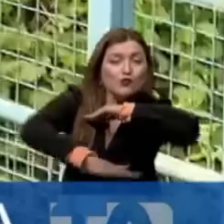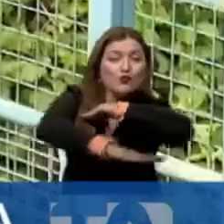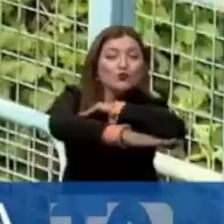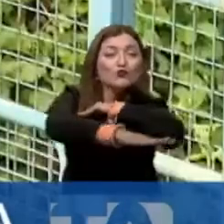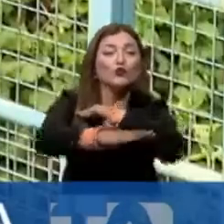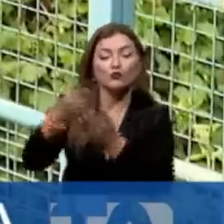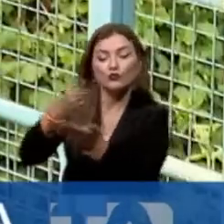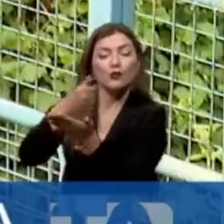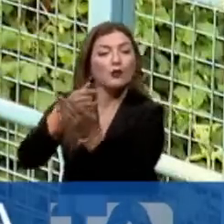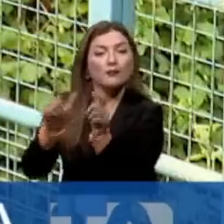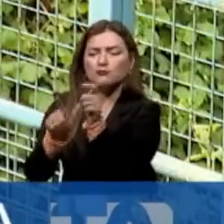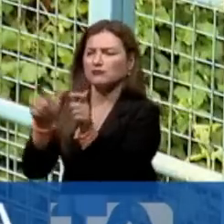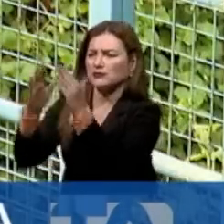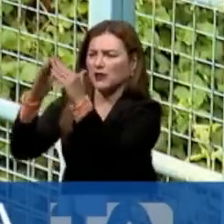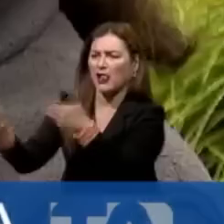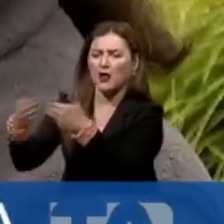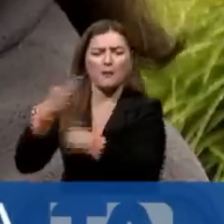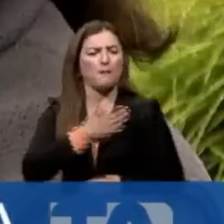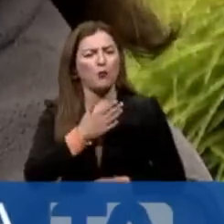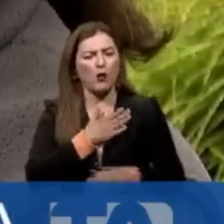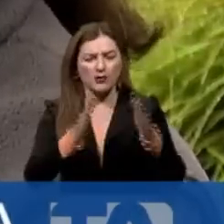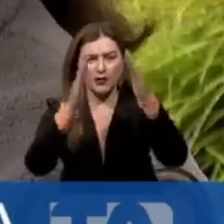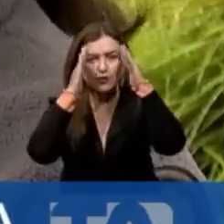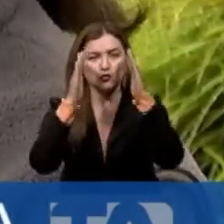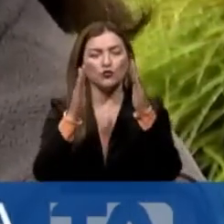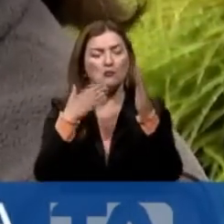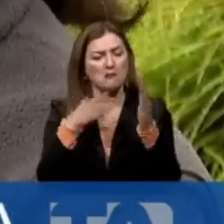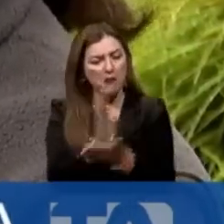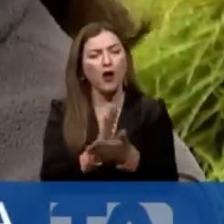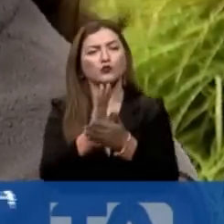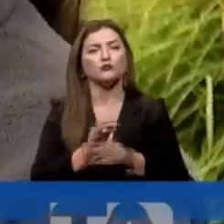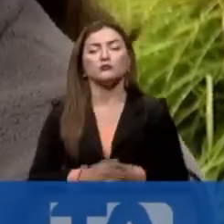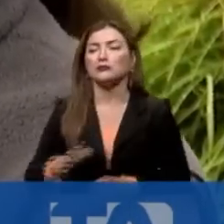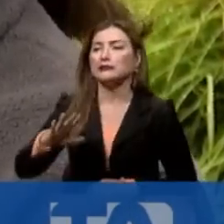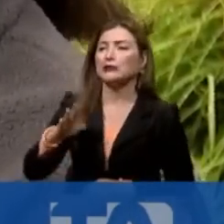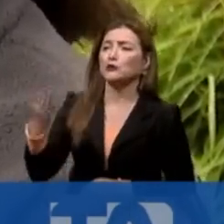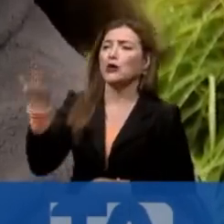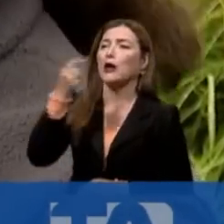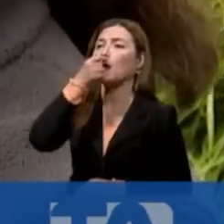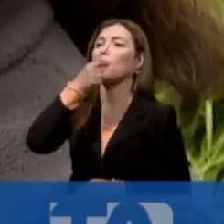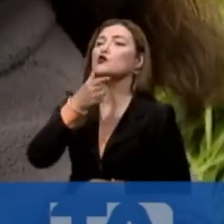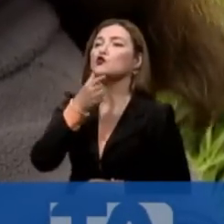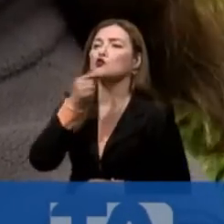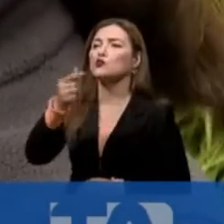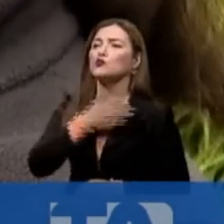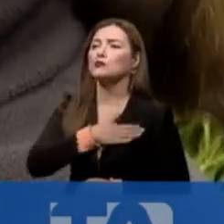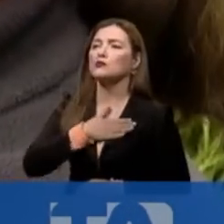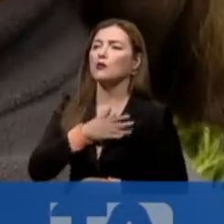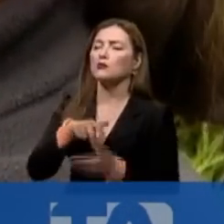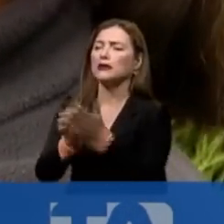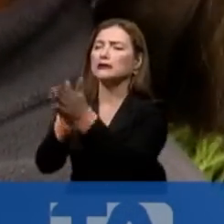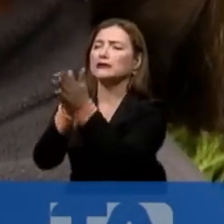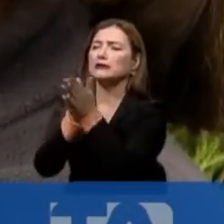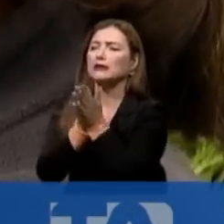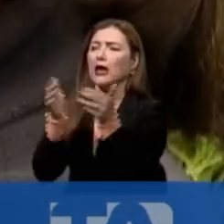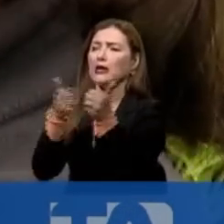esta situación piden atención para su barrio. Entonces quisiera al señor alcalde pedir de favor que mande un